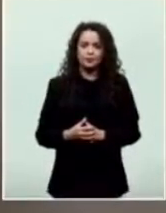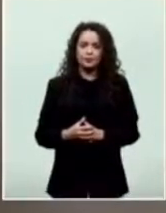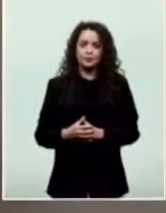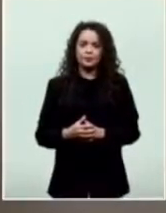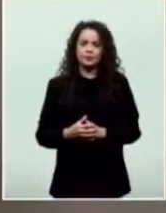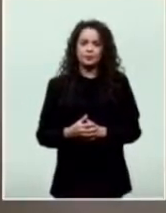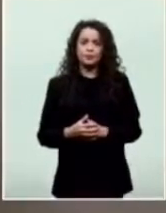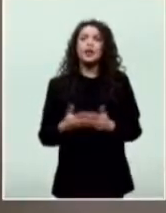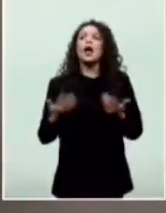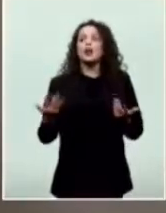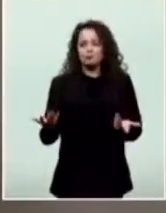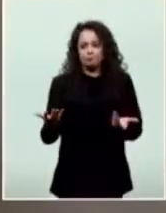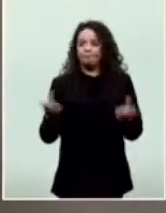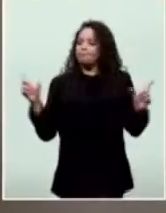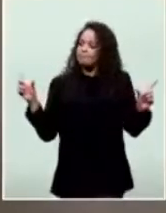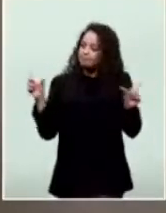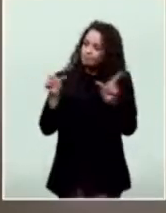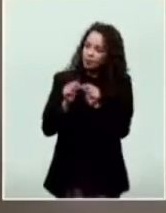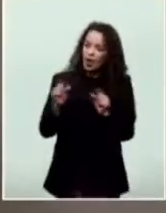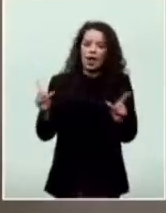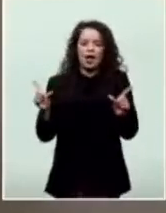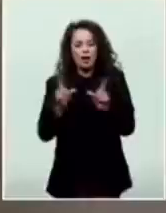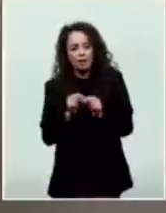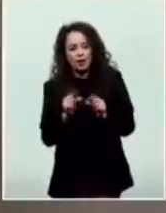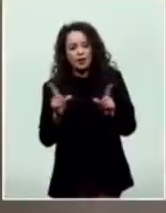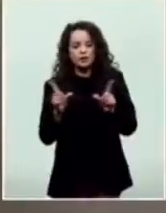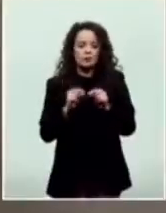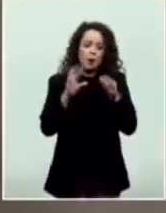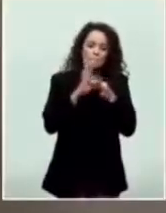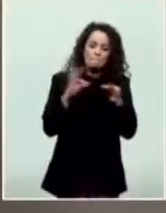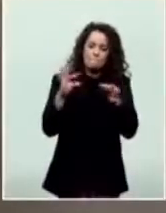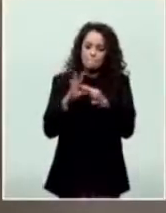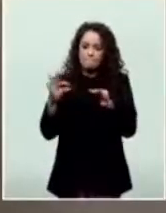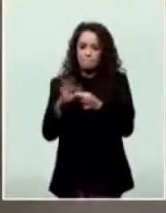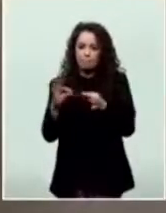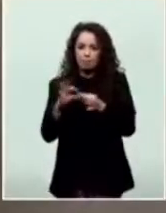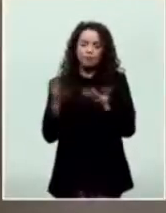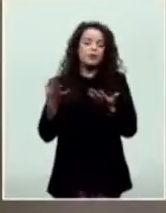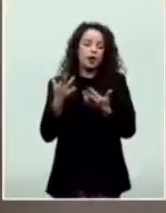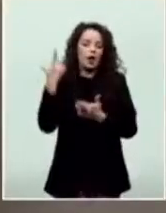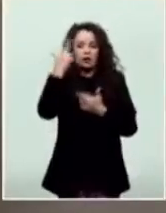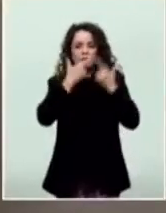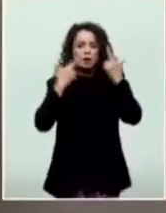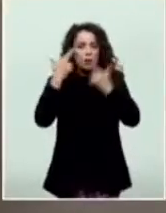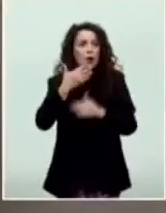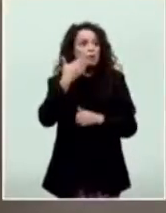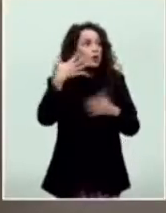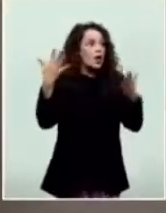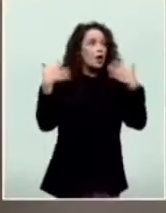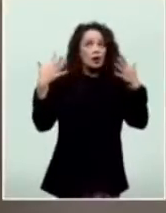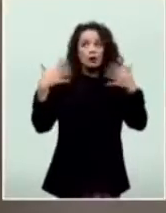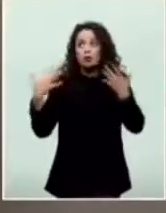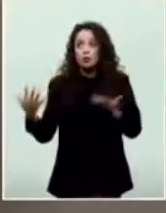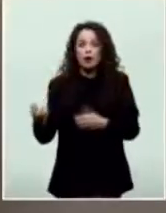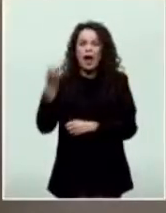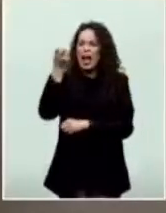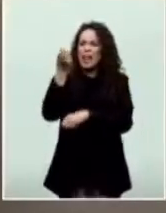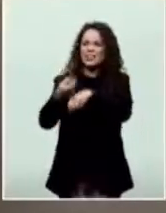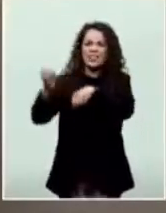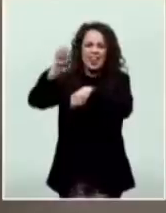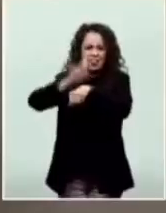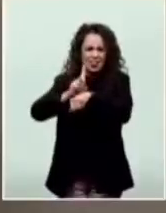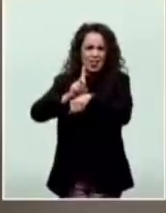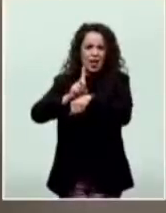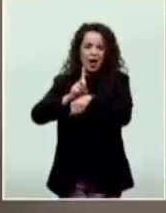sesiones más breves, se está tomando la calidad del aire permanentemente, y ese día que se cerró